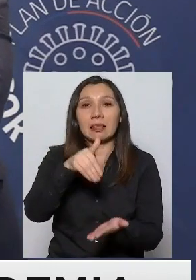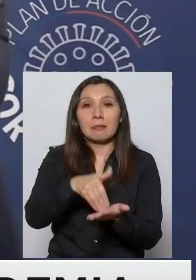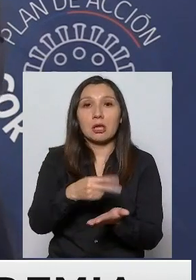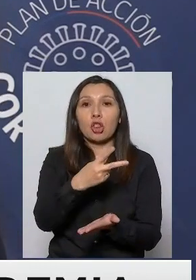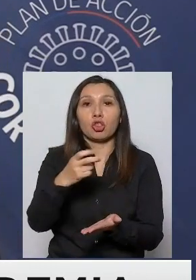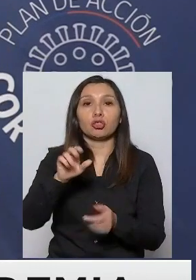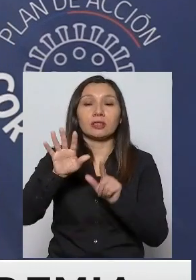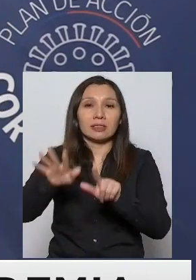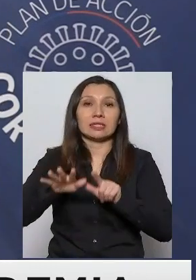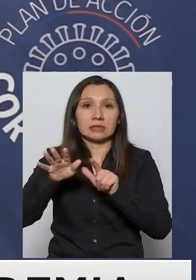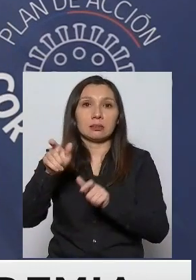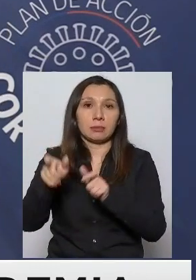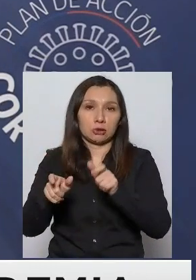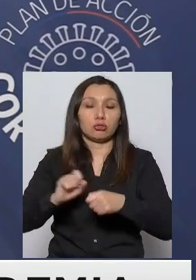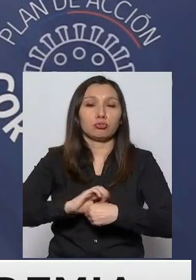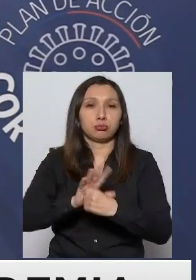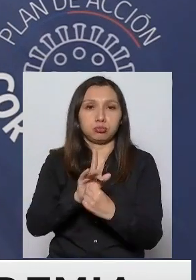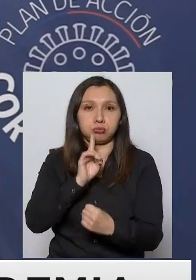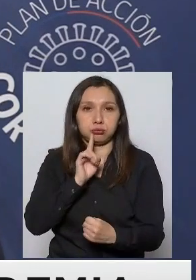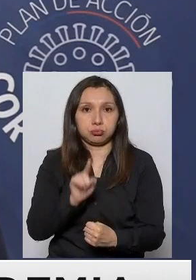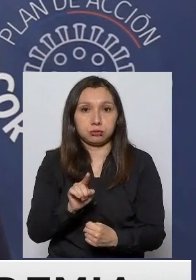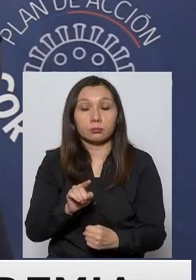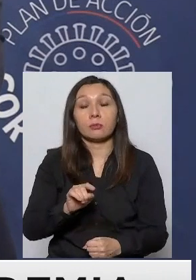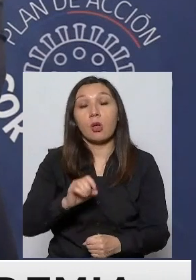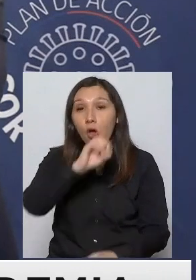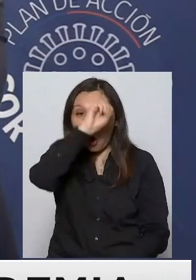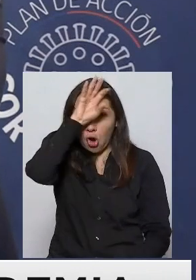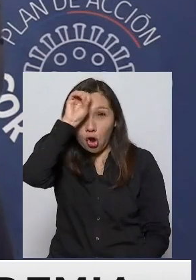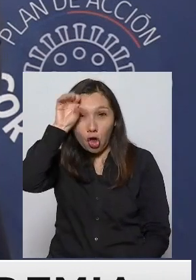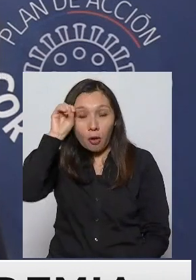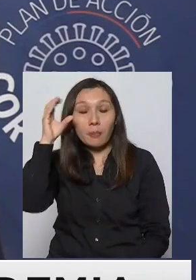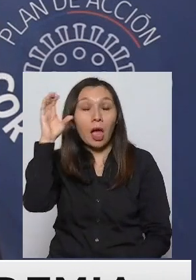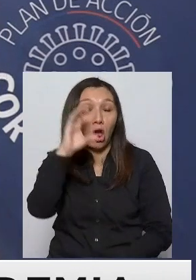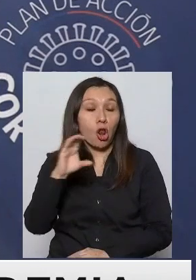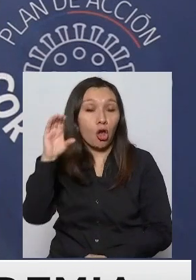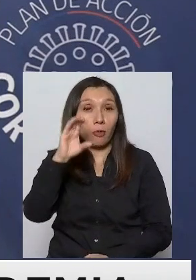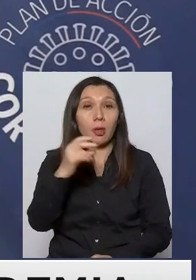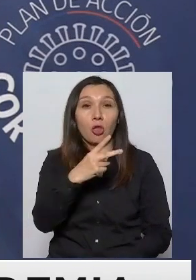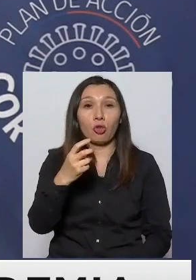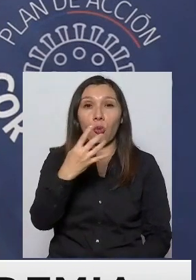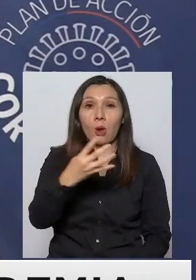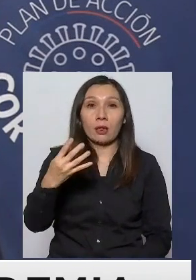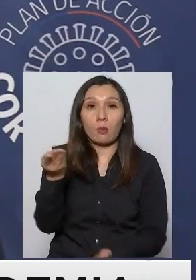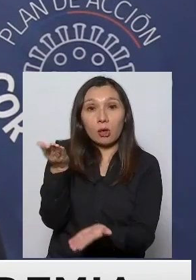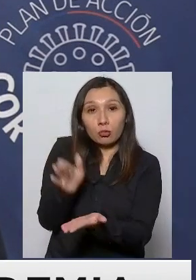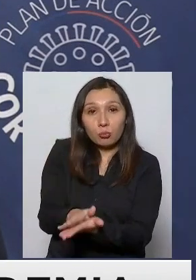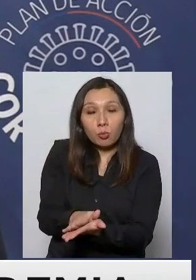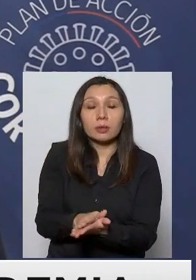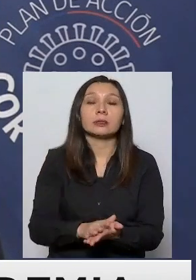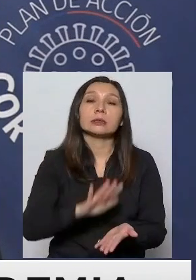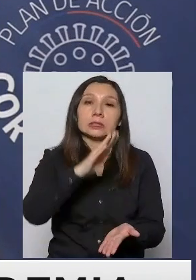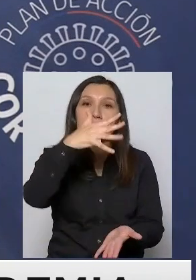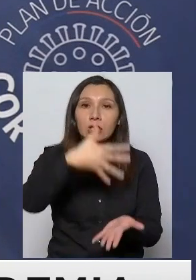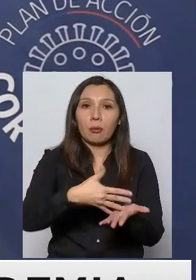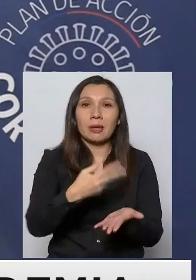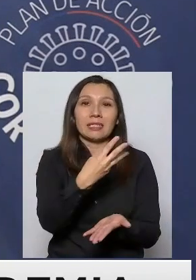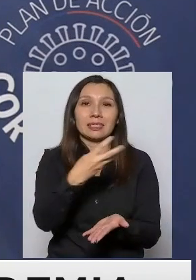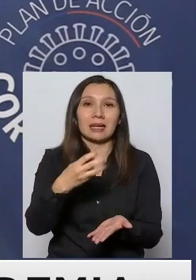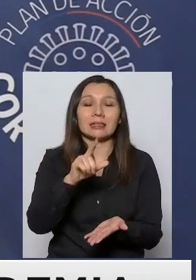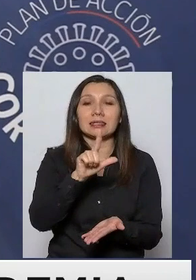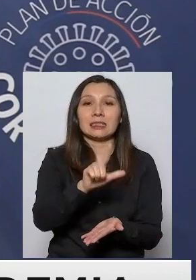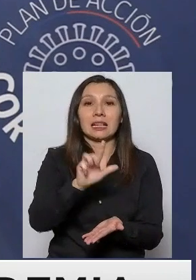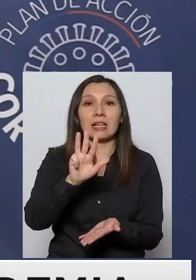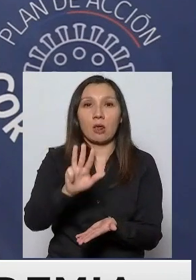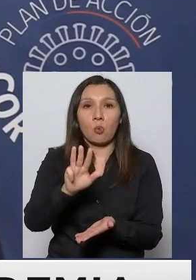217 confirmados y colómbia con 244 fallecidos y 5 mil